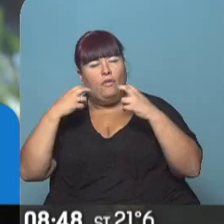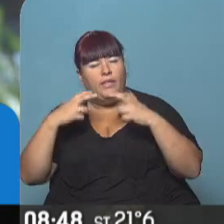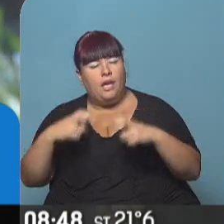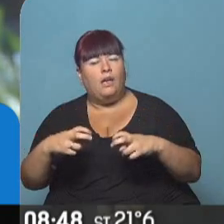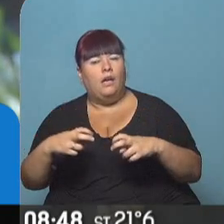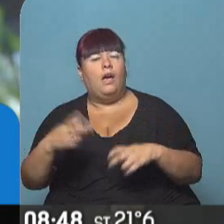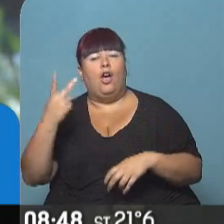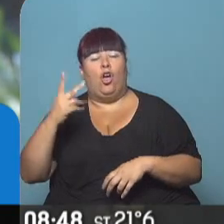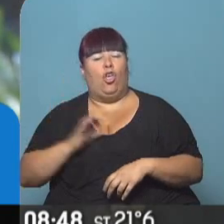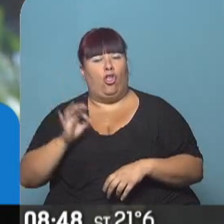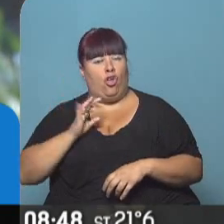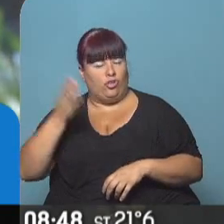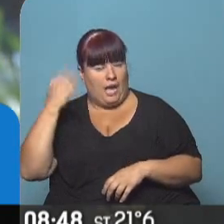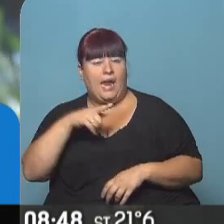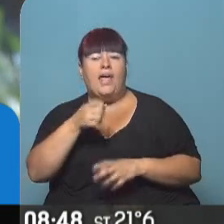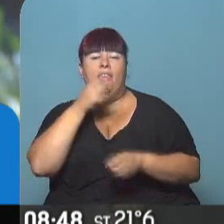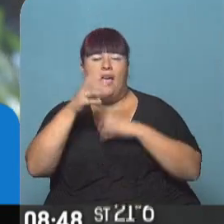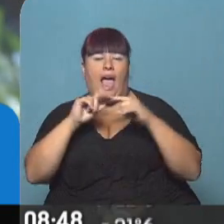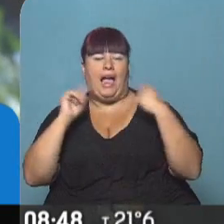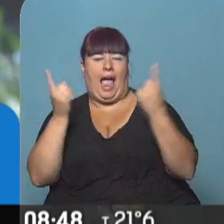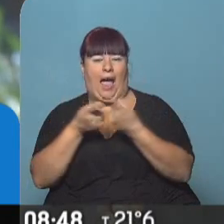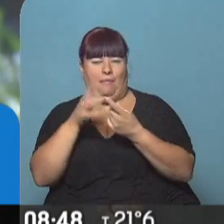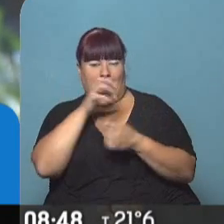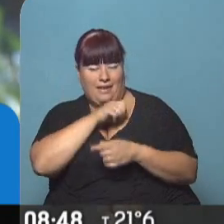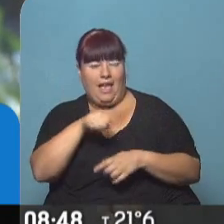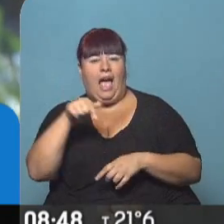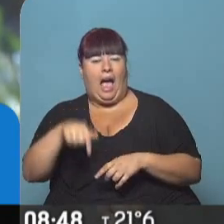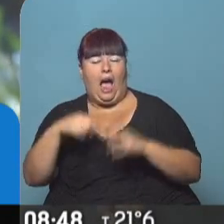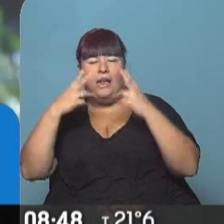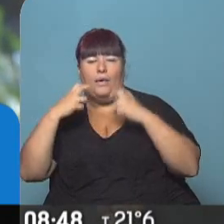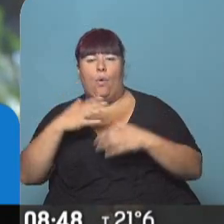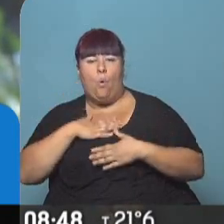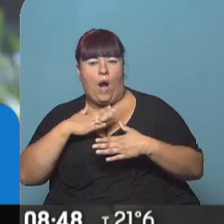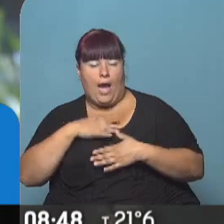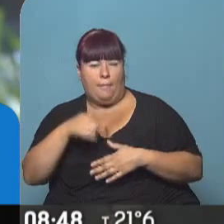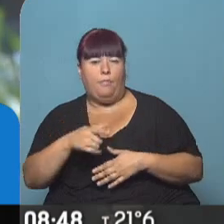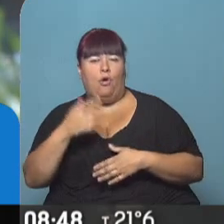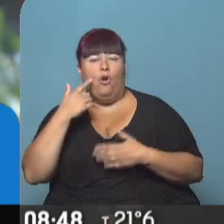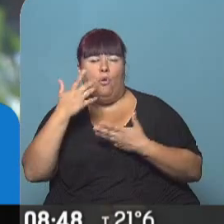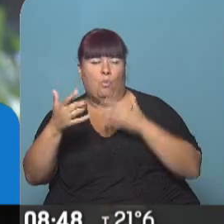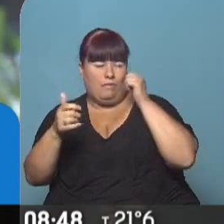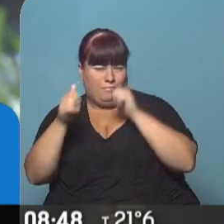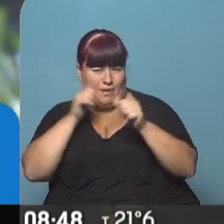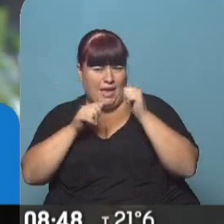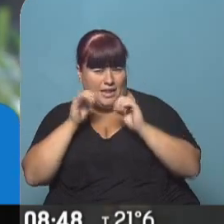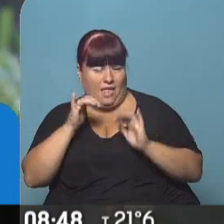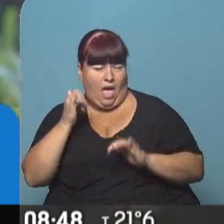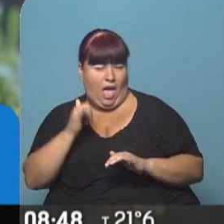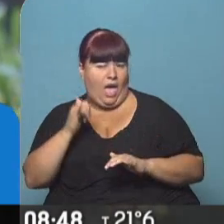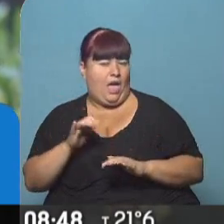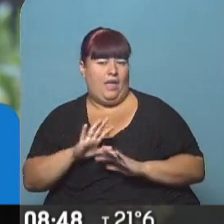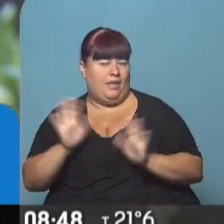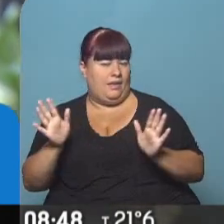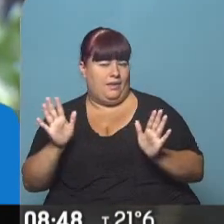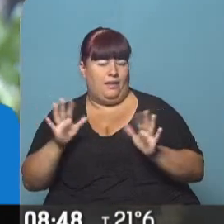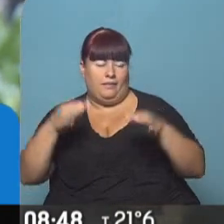investigación, hace 2 años, o sea, él declaró en Cámara Gesell, ahora hay una pericia física en la que muestra lesiones que, sin con